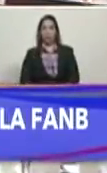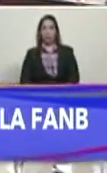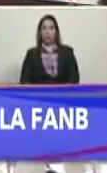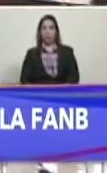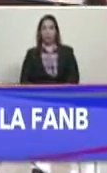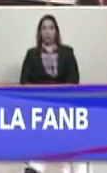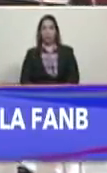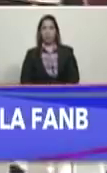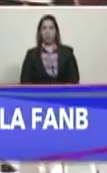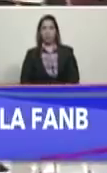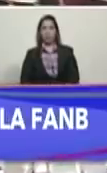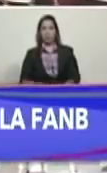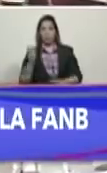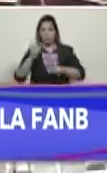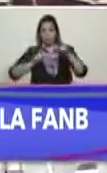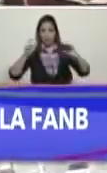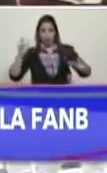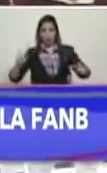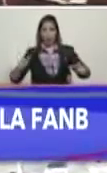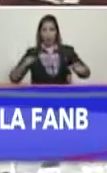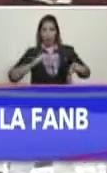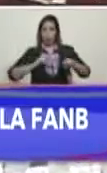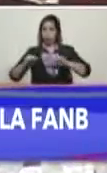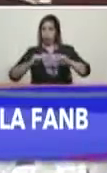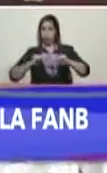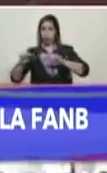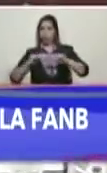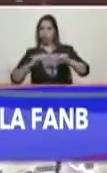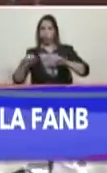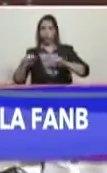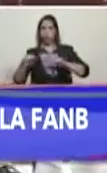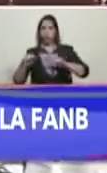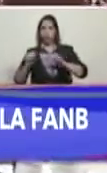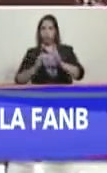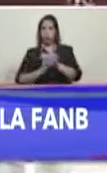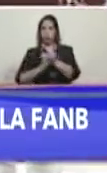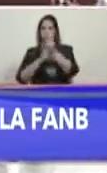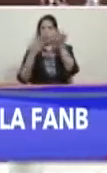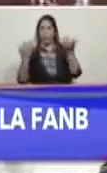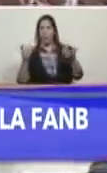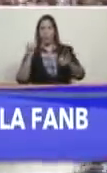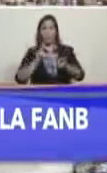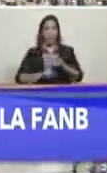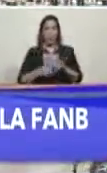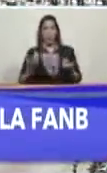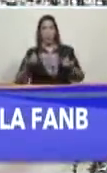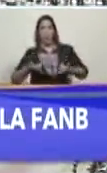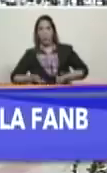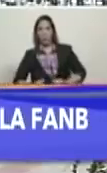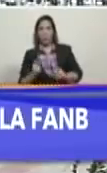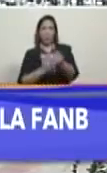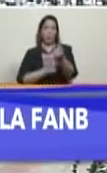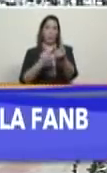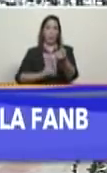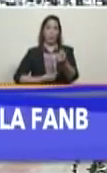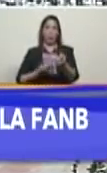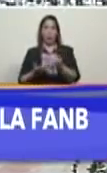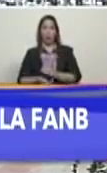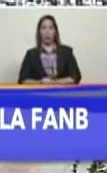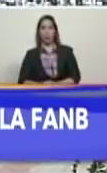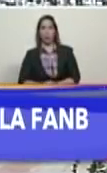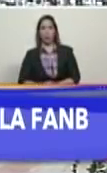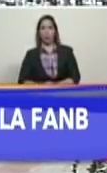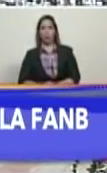de su personal activo, de su hijo, de su esposo, de su hermana, de su hija, de su esposa y de su hermana. Qué